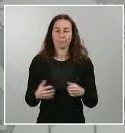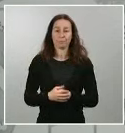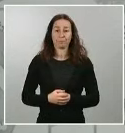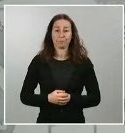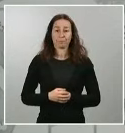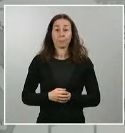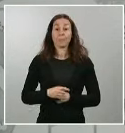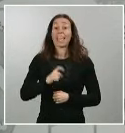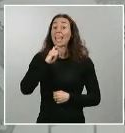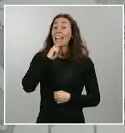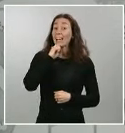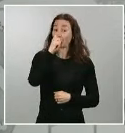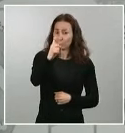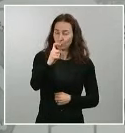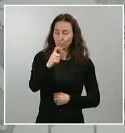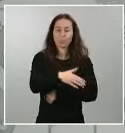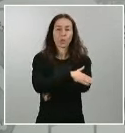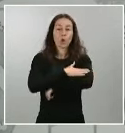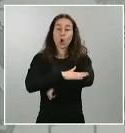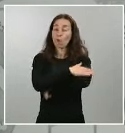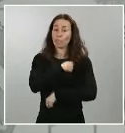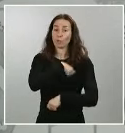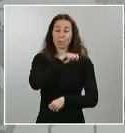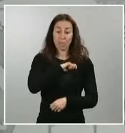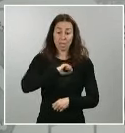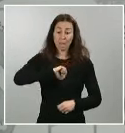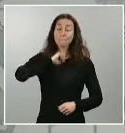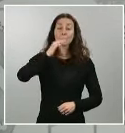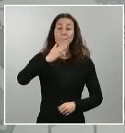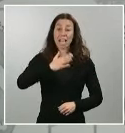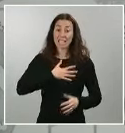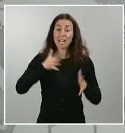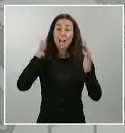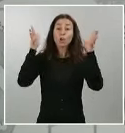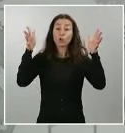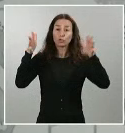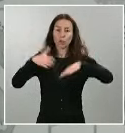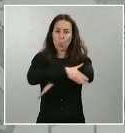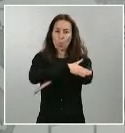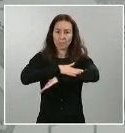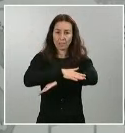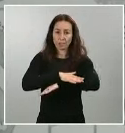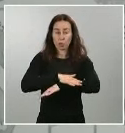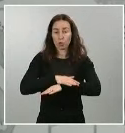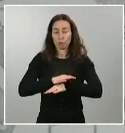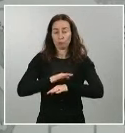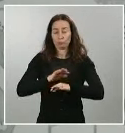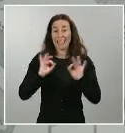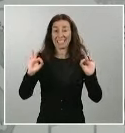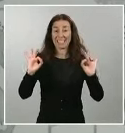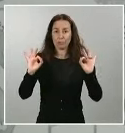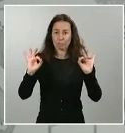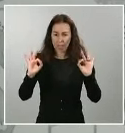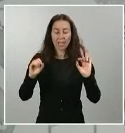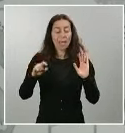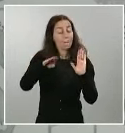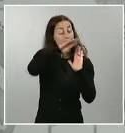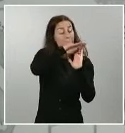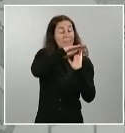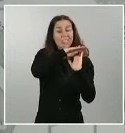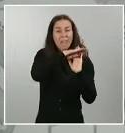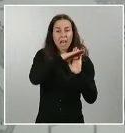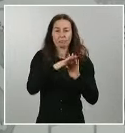Gobierno de España aprobará mañana en un Consejo de Ministros extraordinario una medida excepcional. Todos